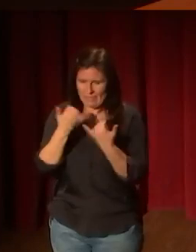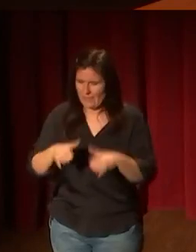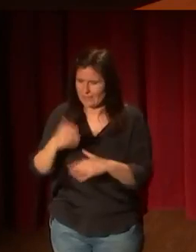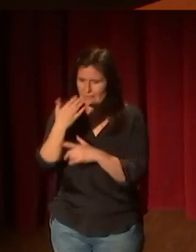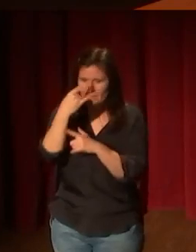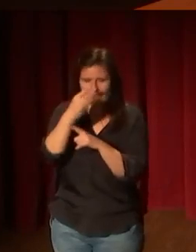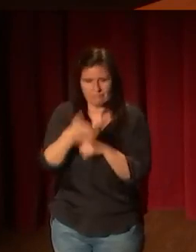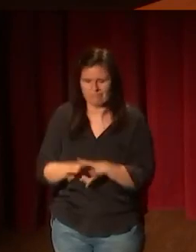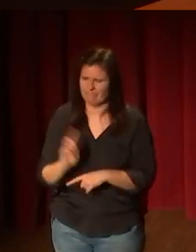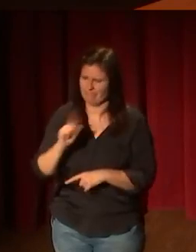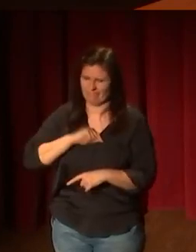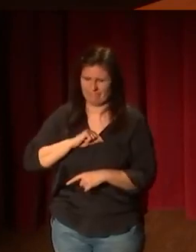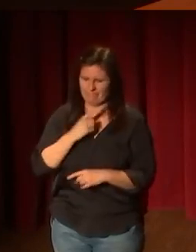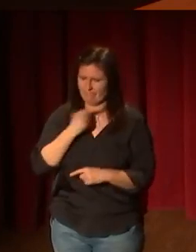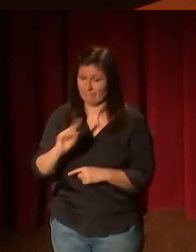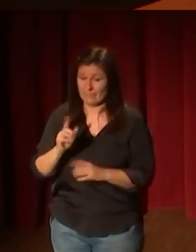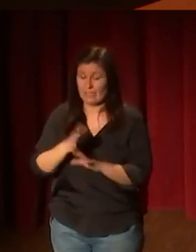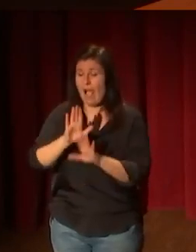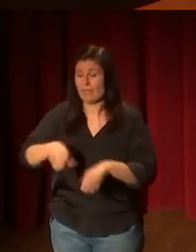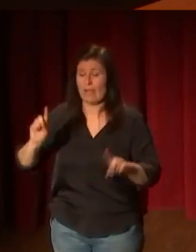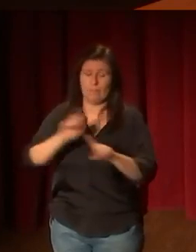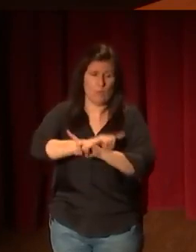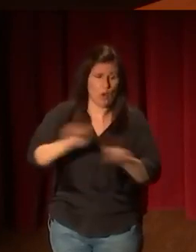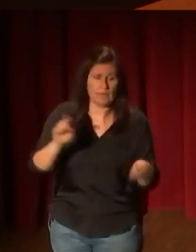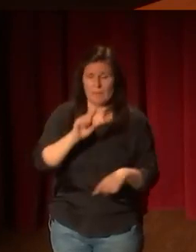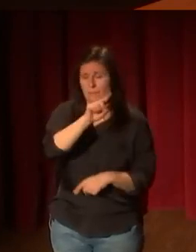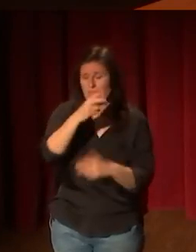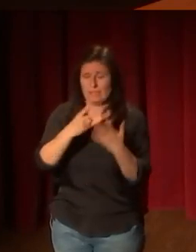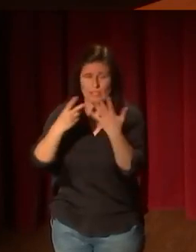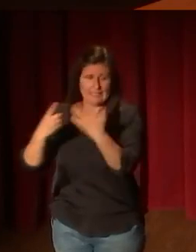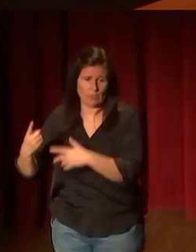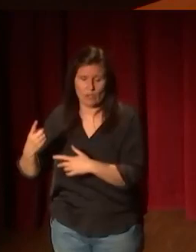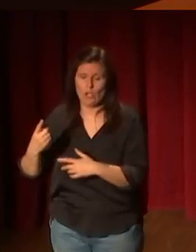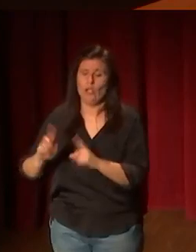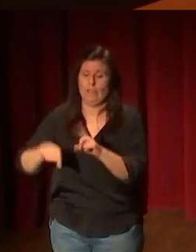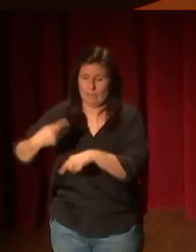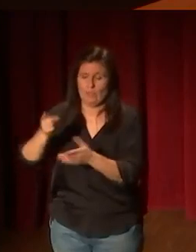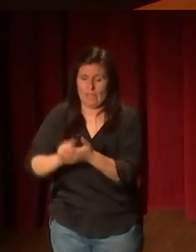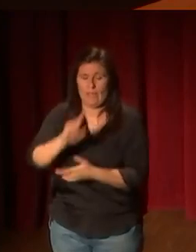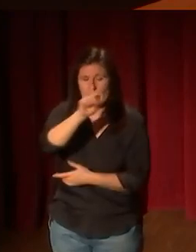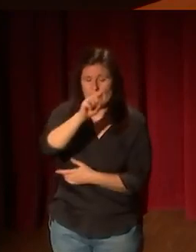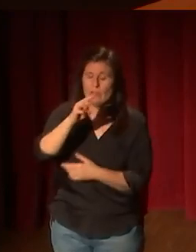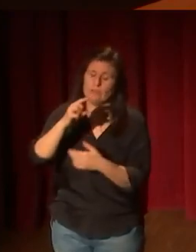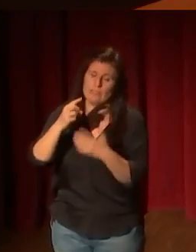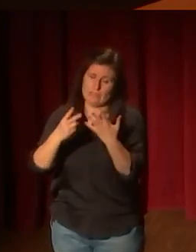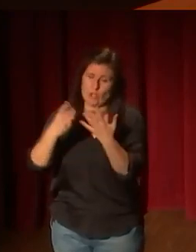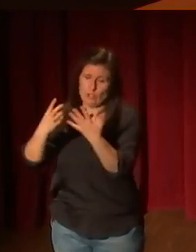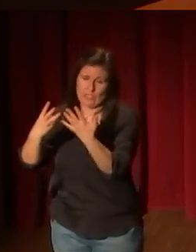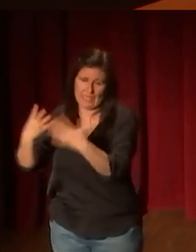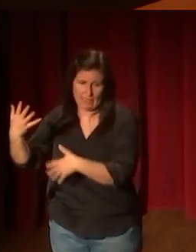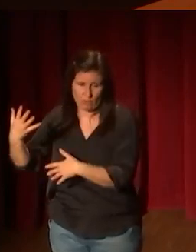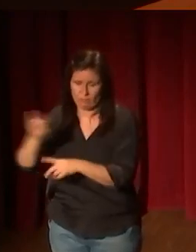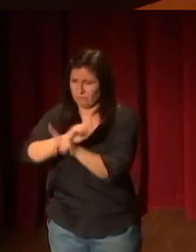que terminaría por prohibir en 1771 y nuevamente en 1785 cuando